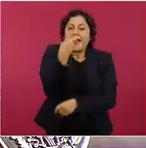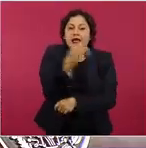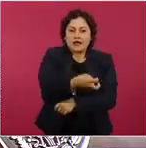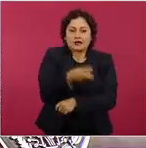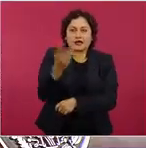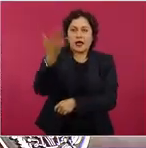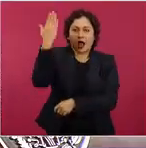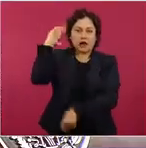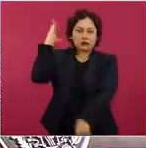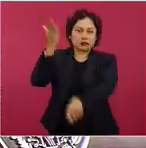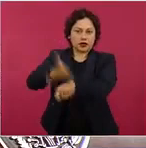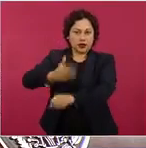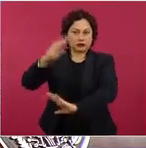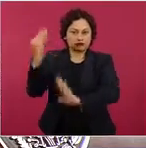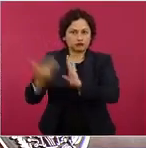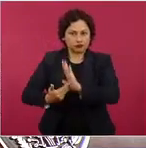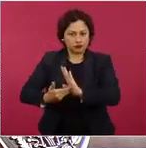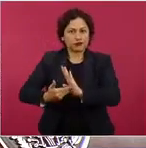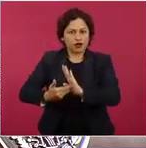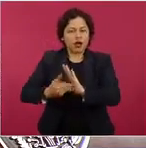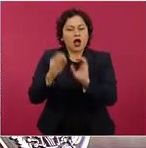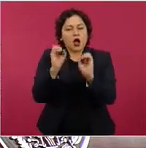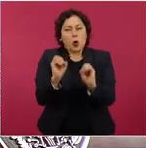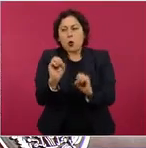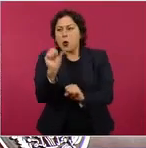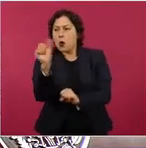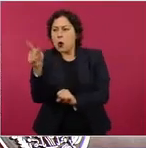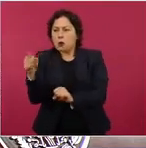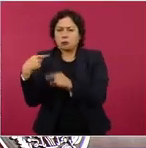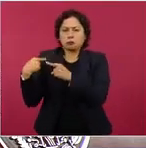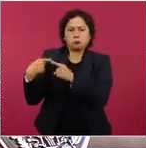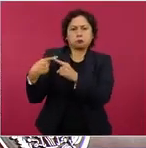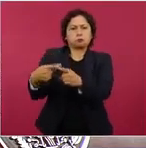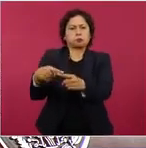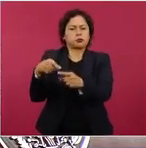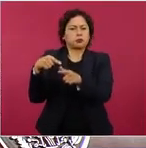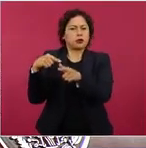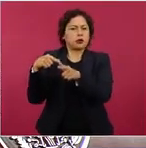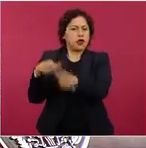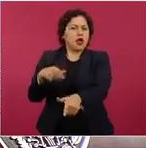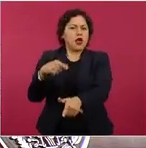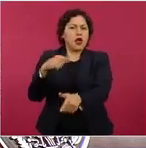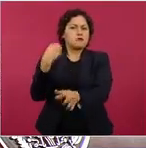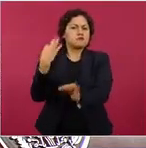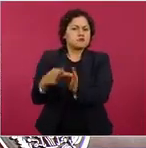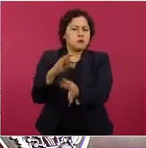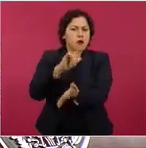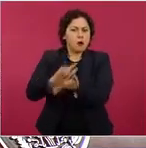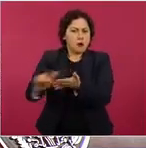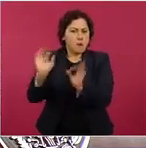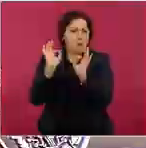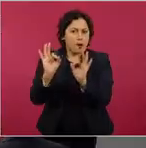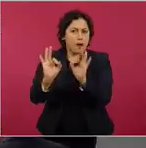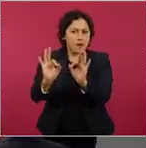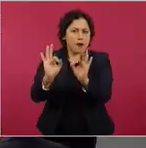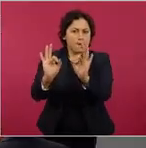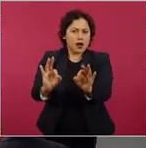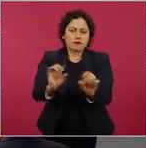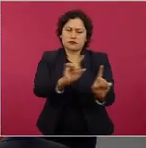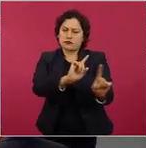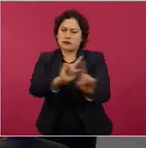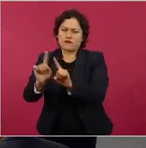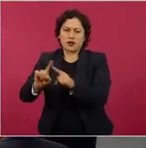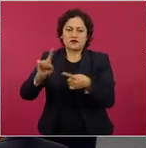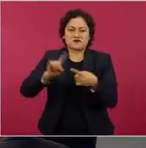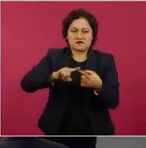sancionadas, que siempre han sido muy buenos proveedores de gasolina, de premium regular y de